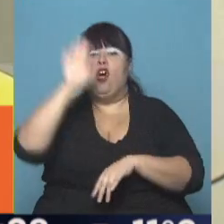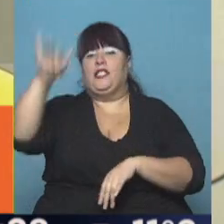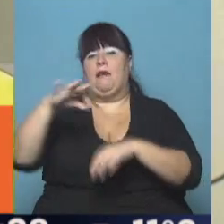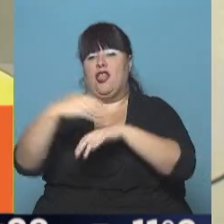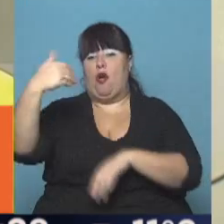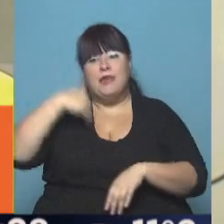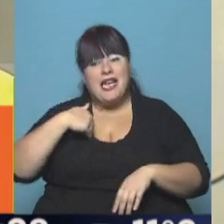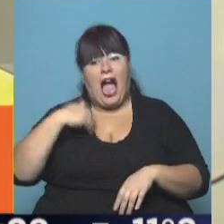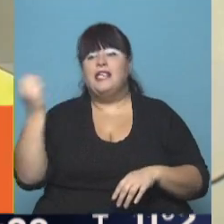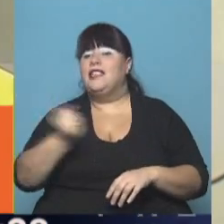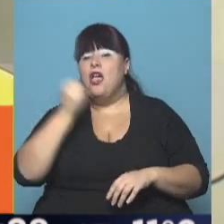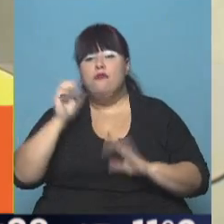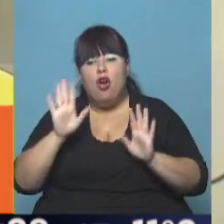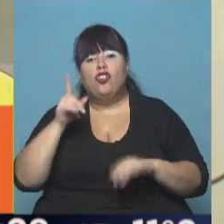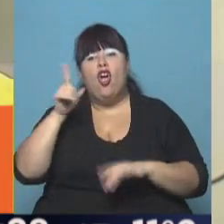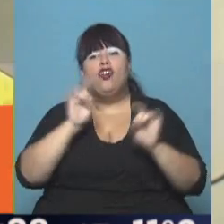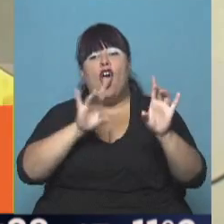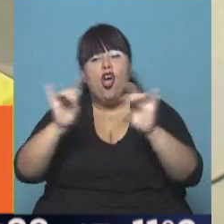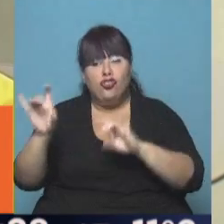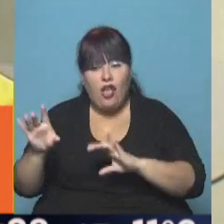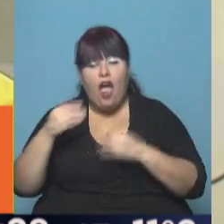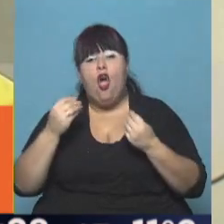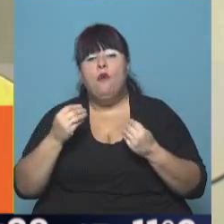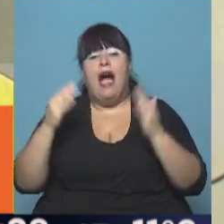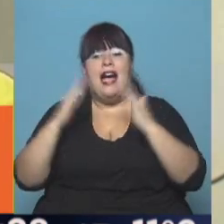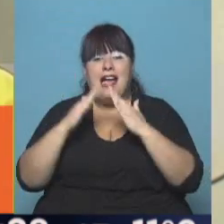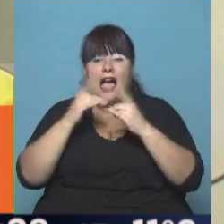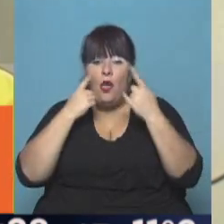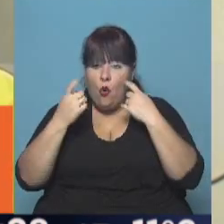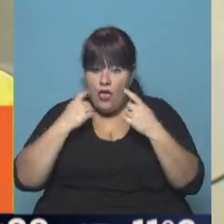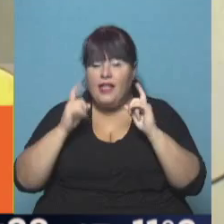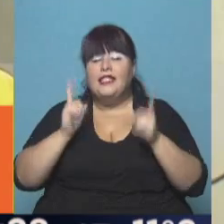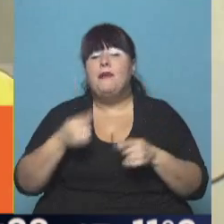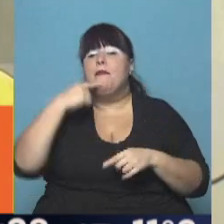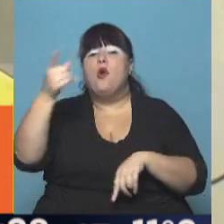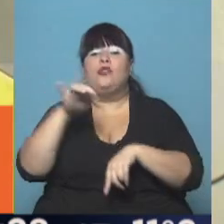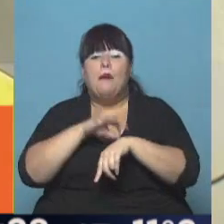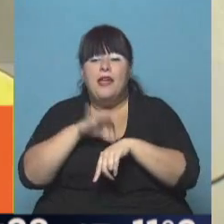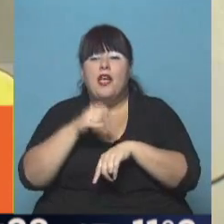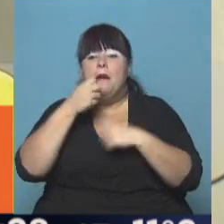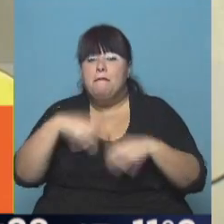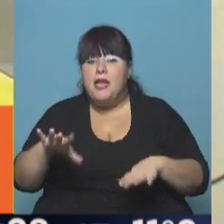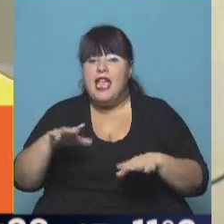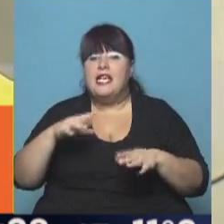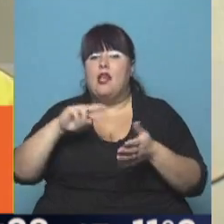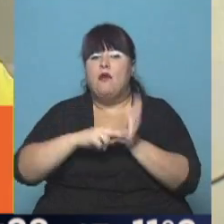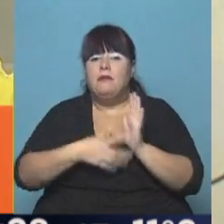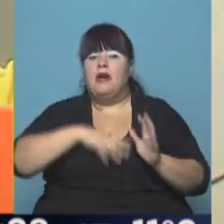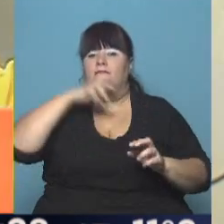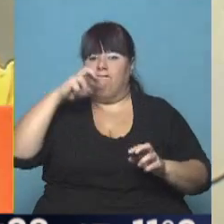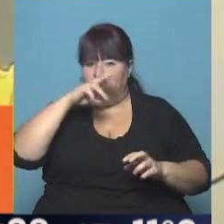médico en casa muy importante para evitar los contagios en la casa de los cuidados y la consulta al médico cuando empieza a trastornos respiratorios